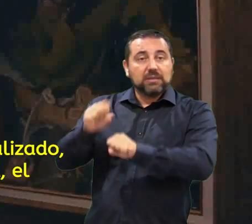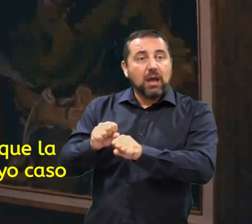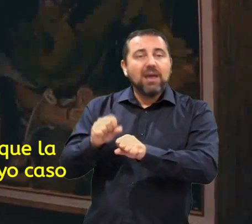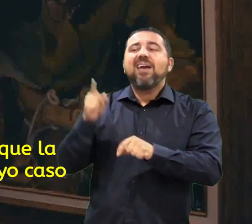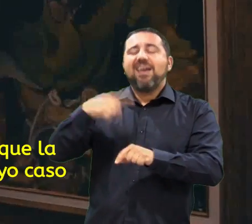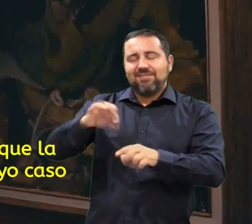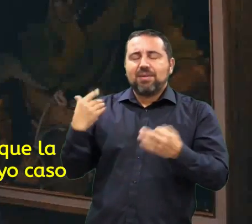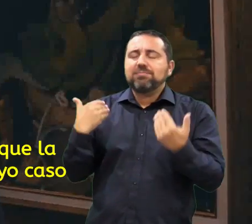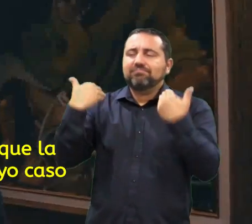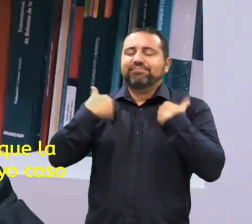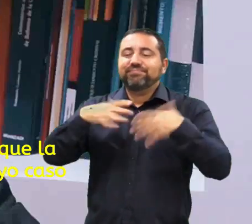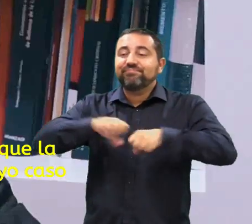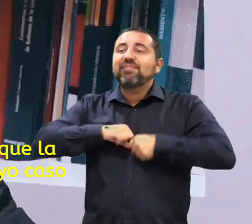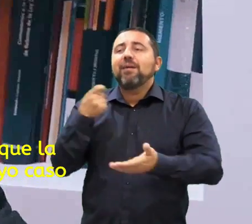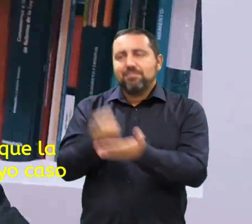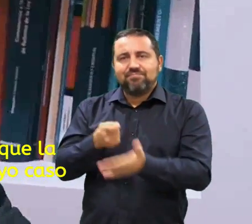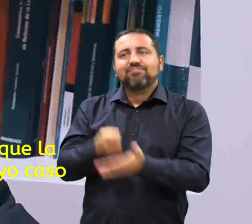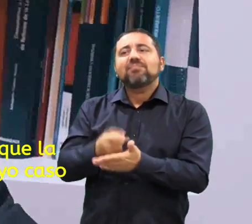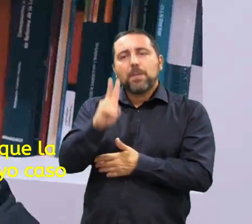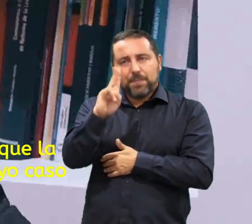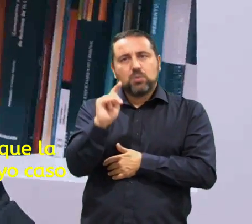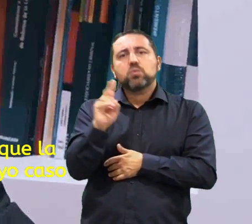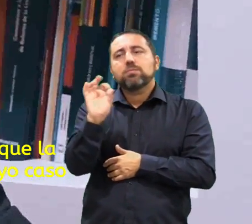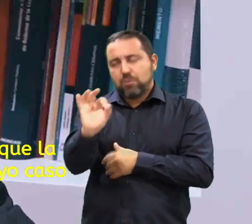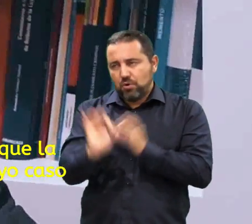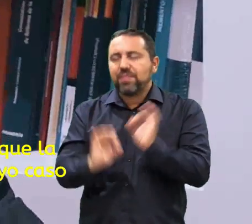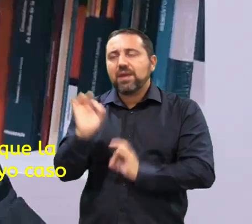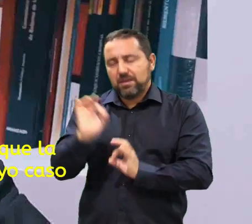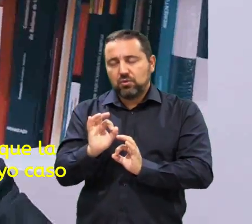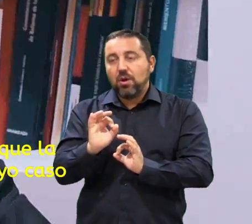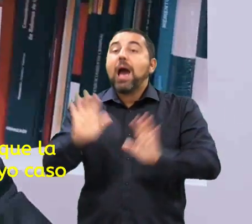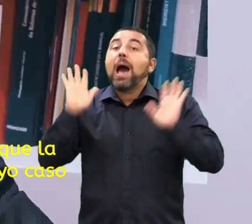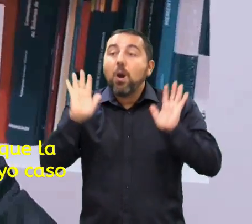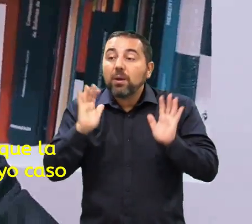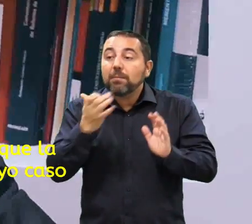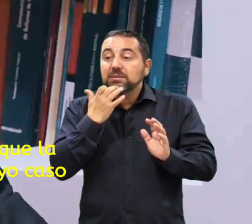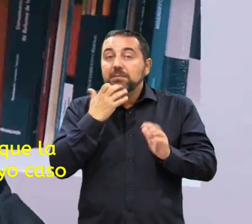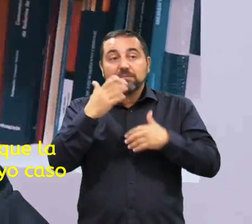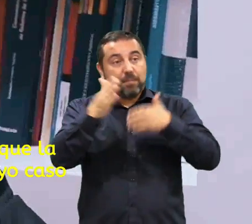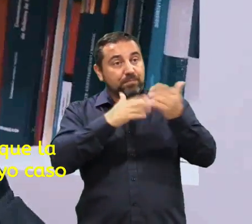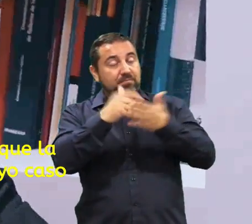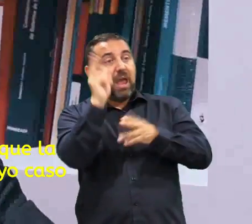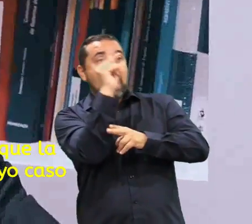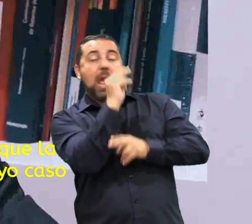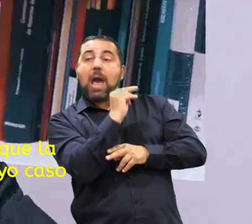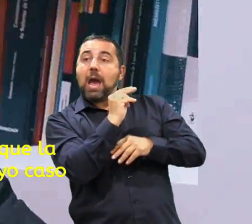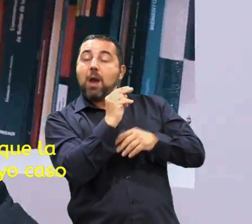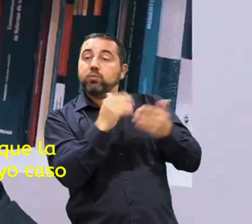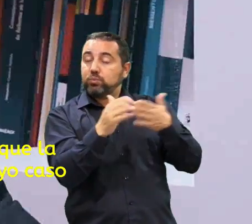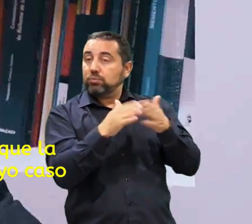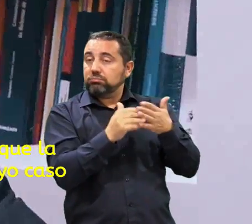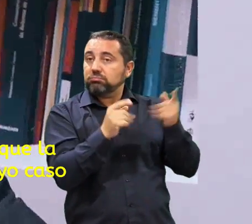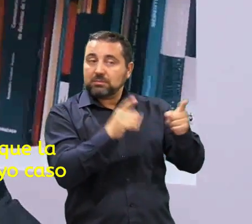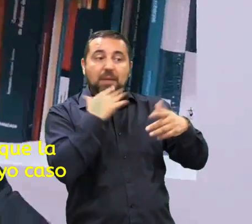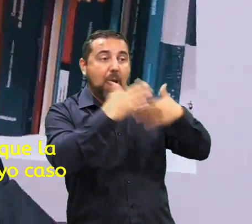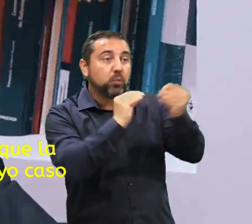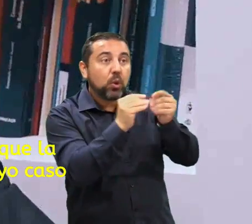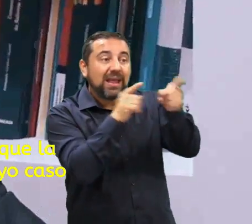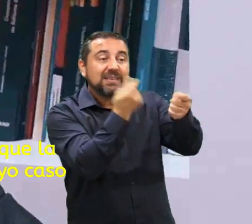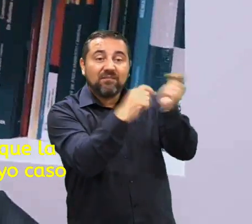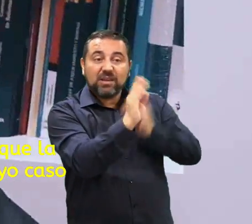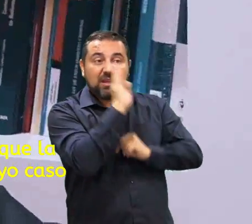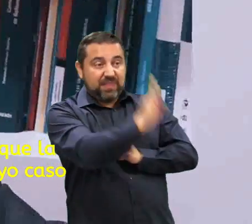normal, el coleccionista, que sí tiene que pechar con ese 21%, salvo que la venta proceda directamente del autor, en cuyo